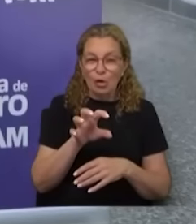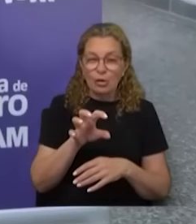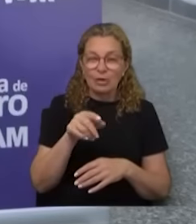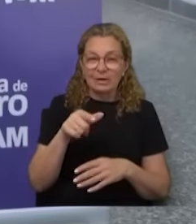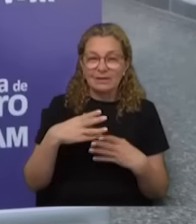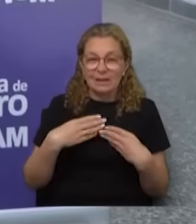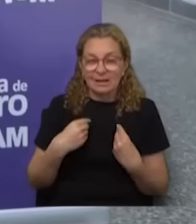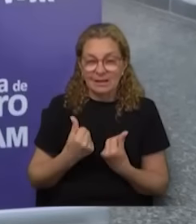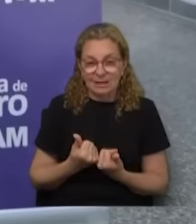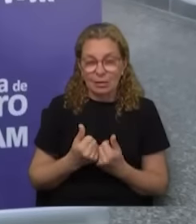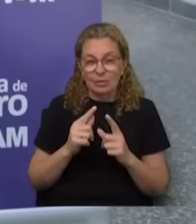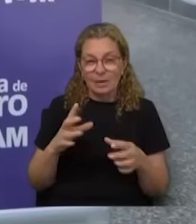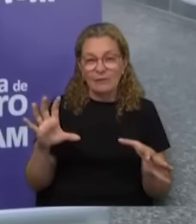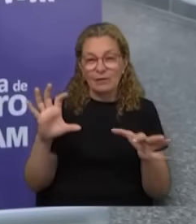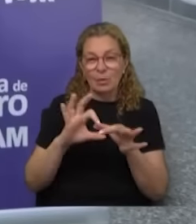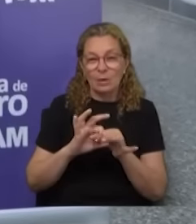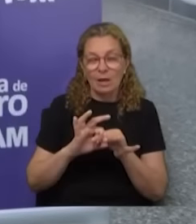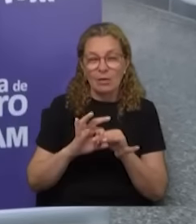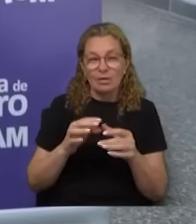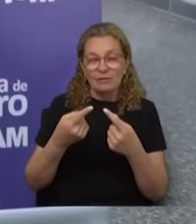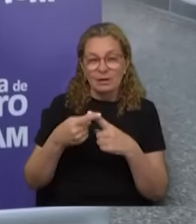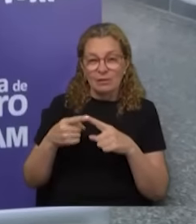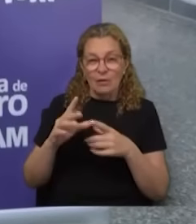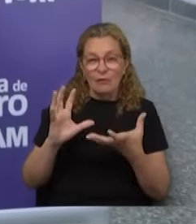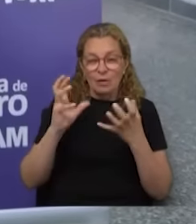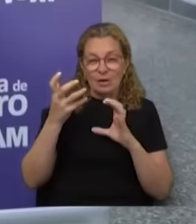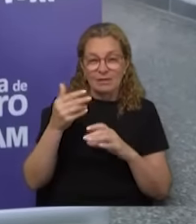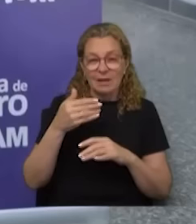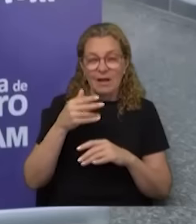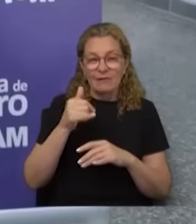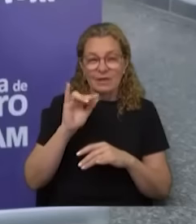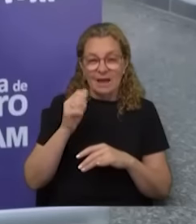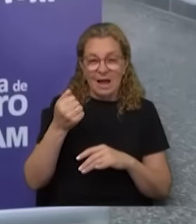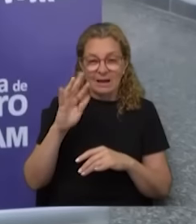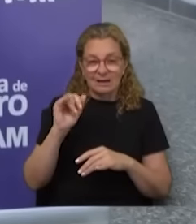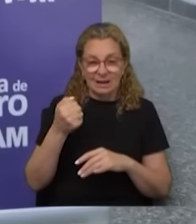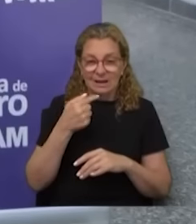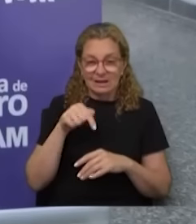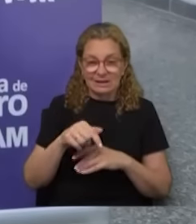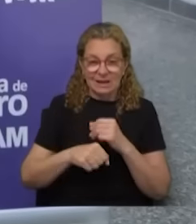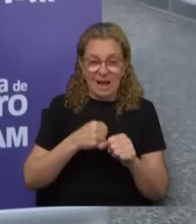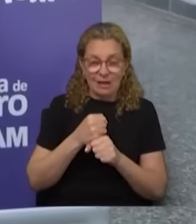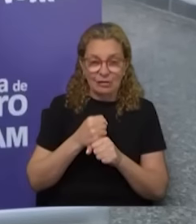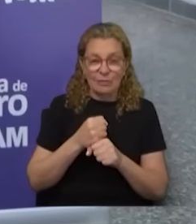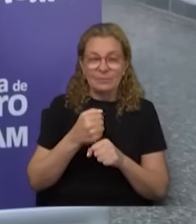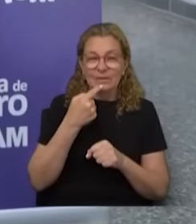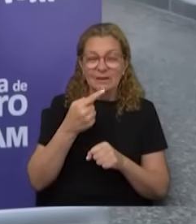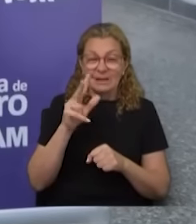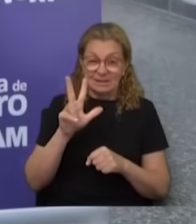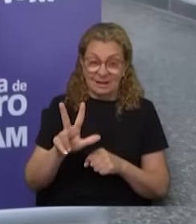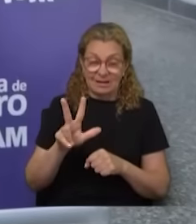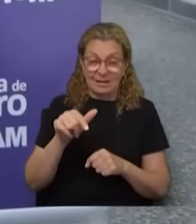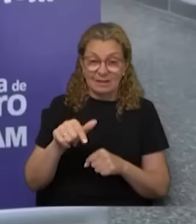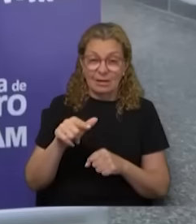este sentido también vinculado a los casos de violencia vicaria que se han dado en en este año que fueron tres y también los